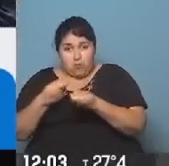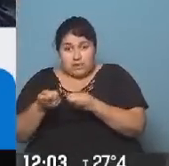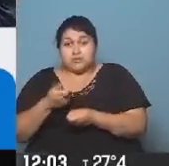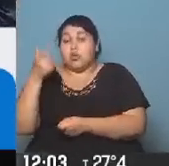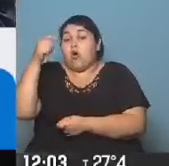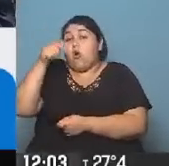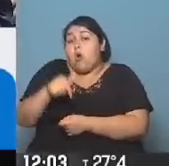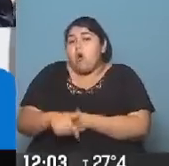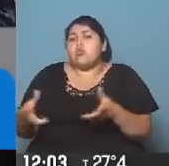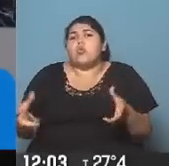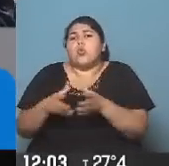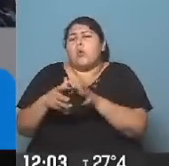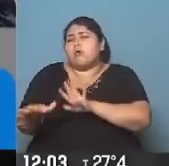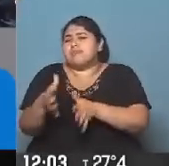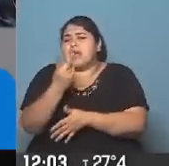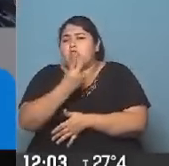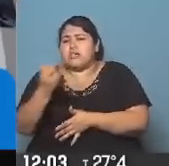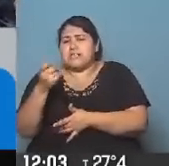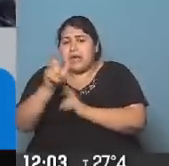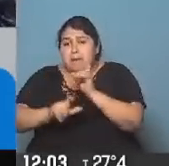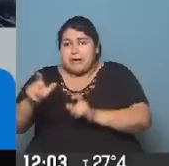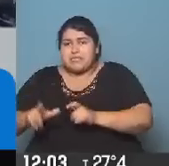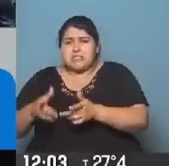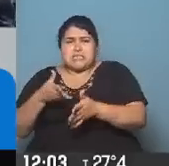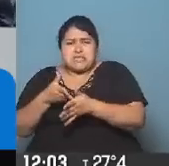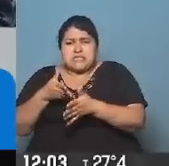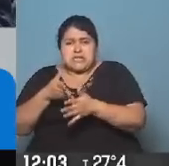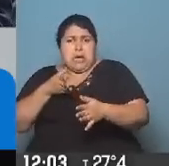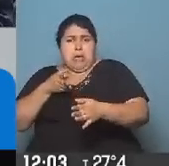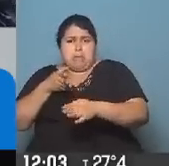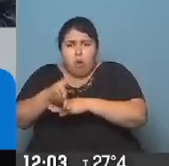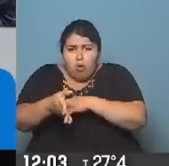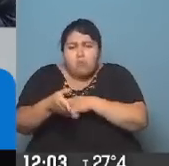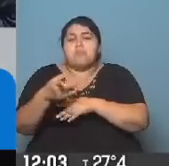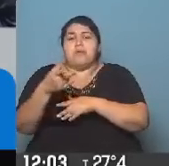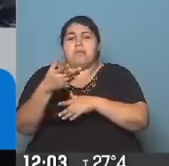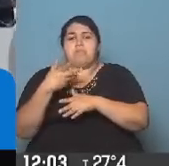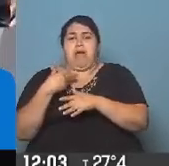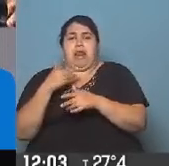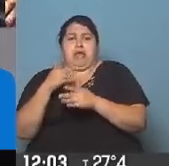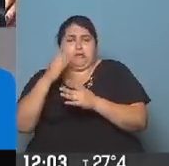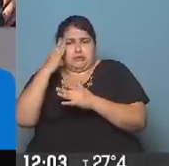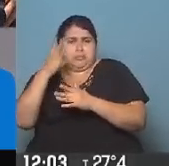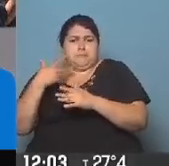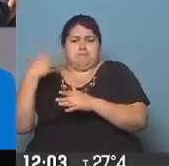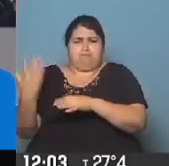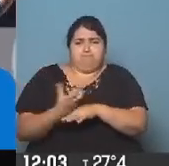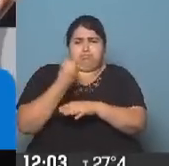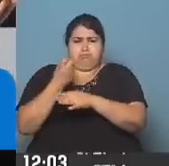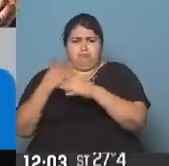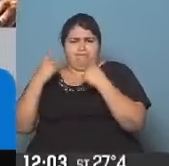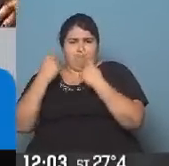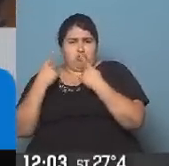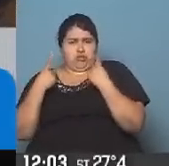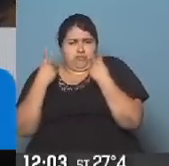Un grupo aproximado de 200 personas intentó ingresar esta mañana al edificio para asumir la conducción sindical. Responden a